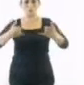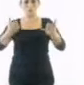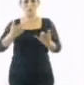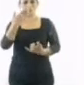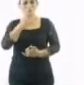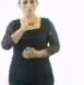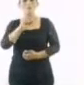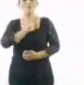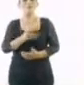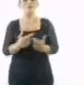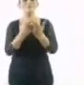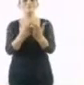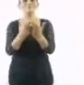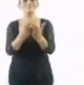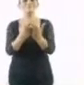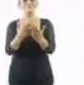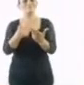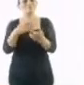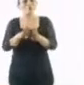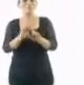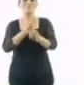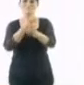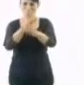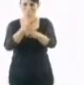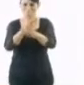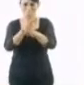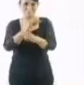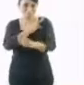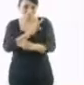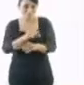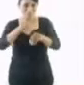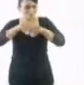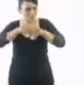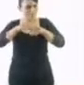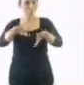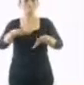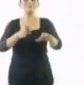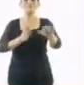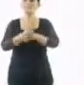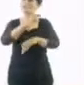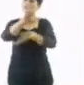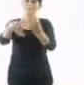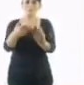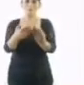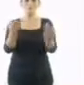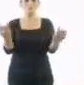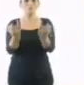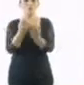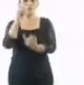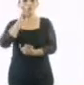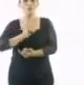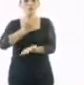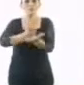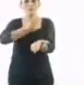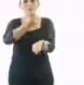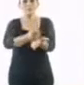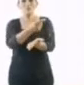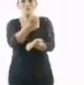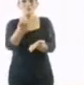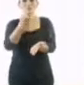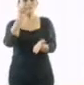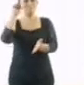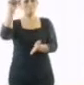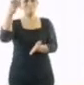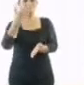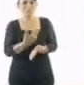Quiero que nuestros jóvenes sean capaces de generar riqueza con un acceso total a Internet en todo el Estado y que las